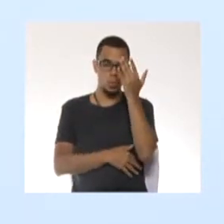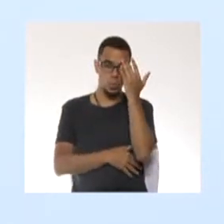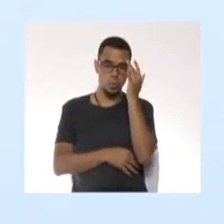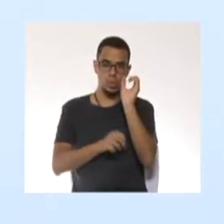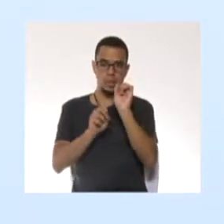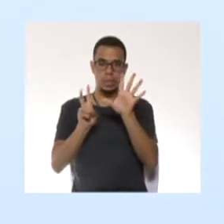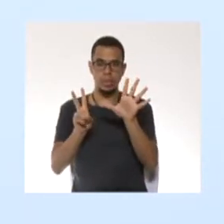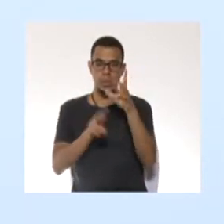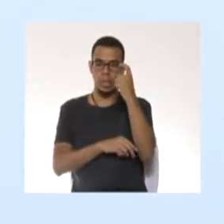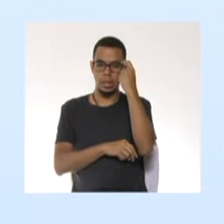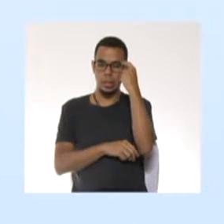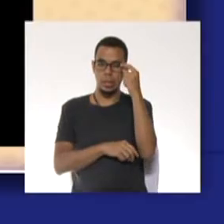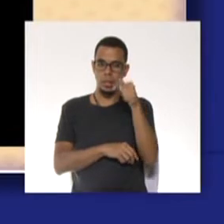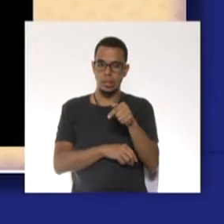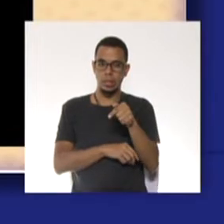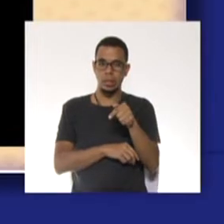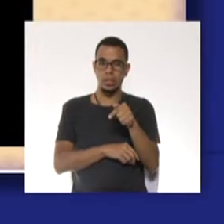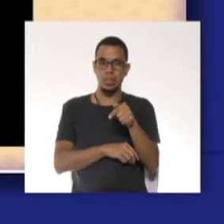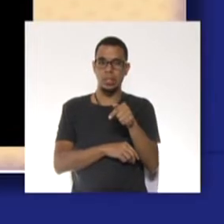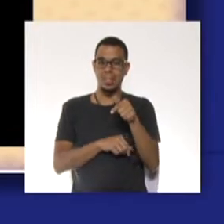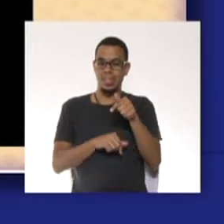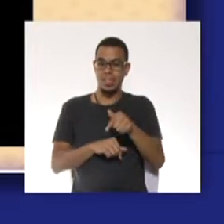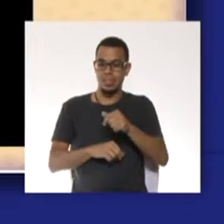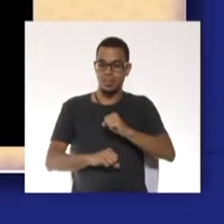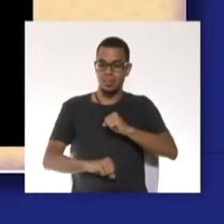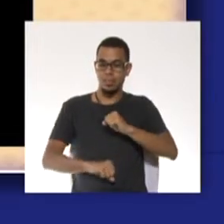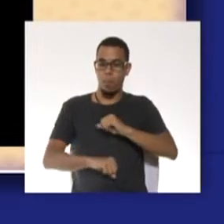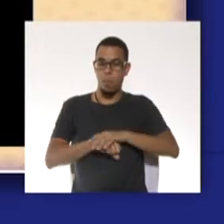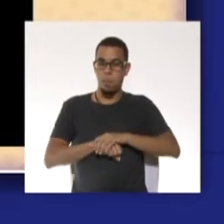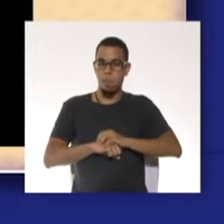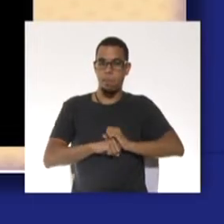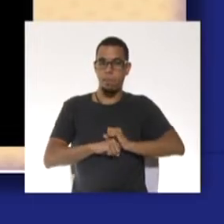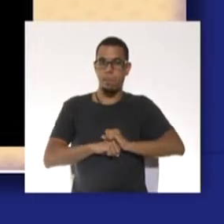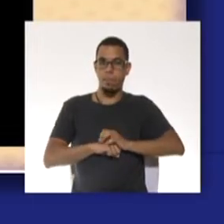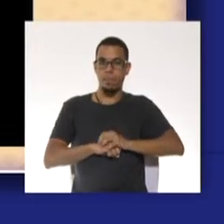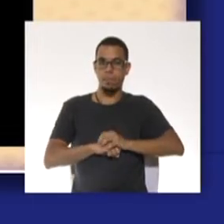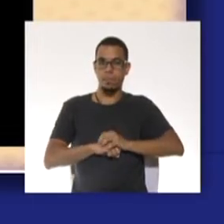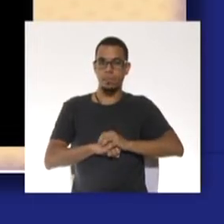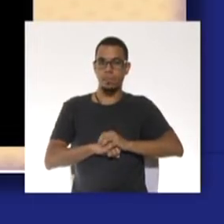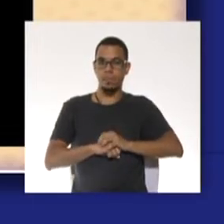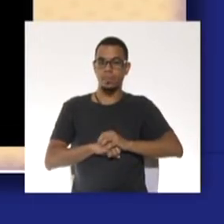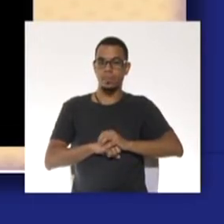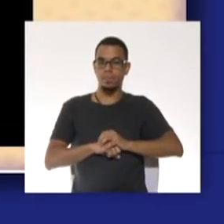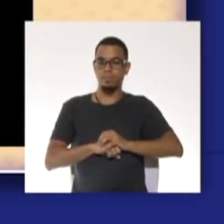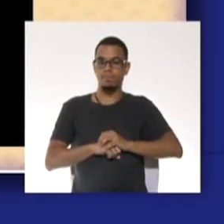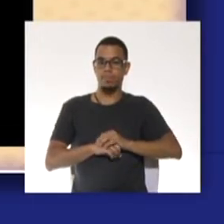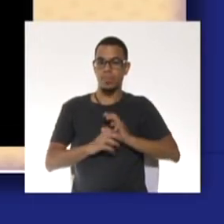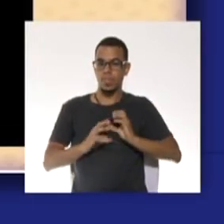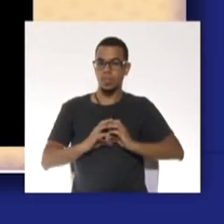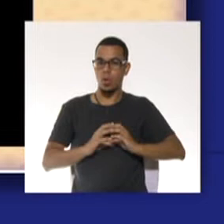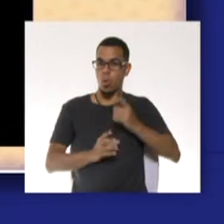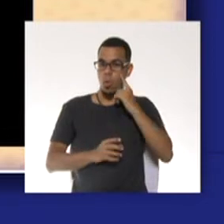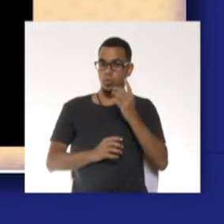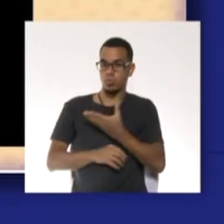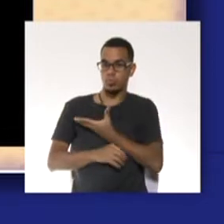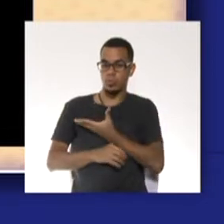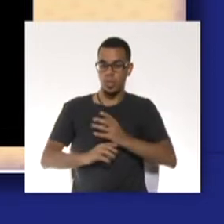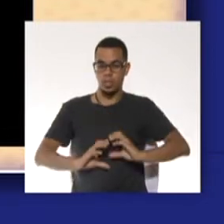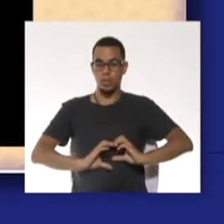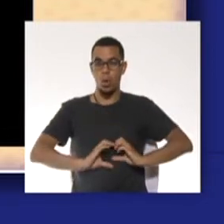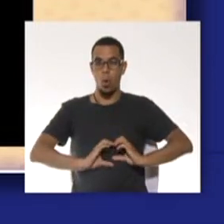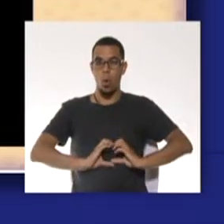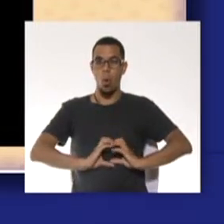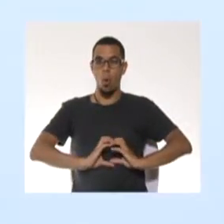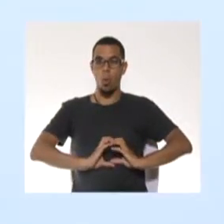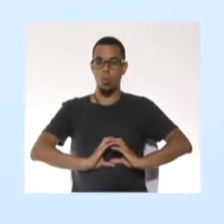7 días, que ahí se rompe, ¿verdad? La membrana del ovario, ¿y qué va a pasar? Ese ovulito va a salir y va a estar ahí